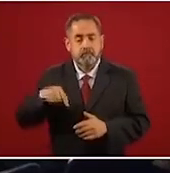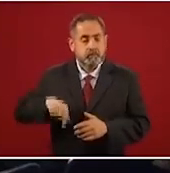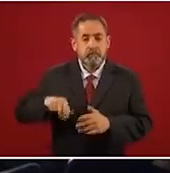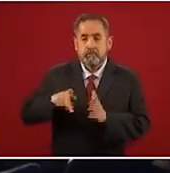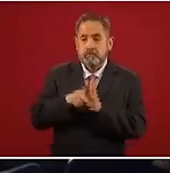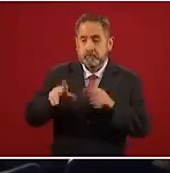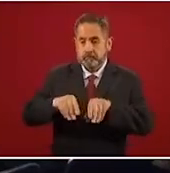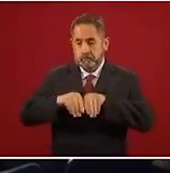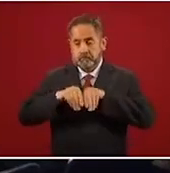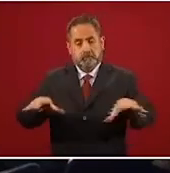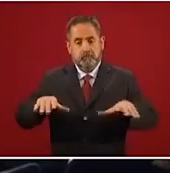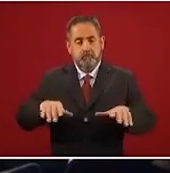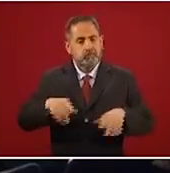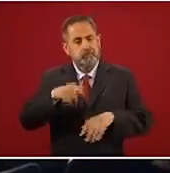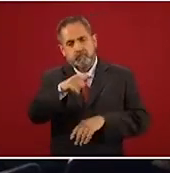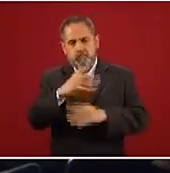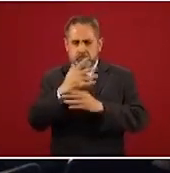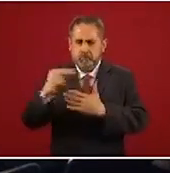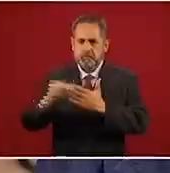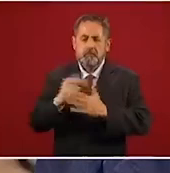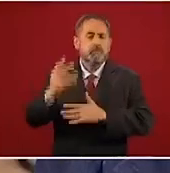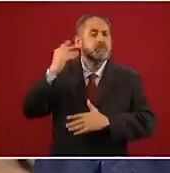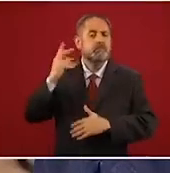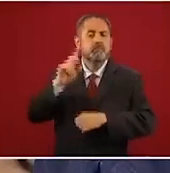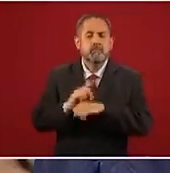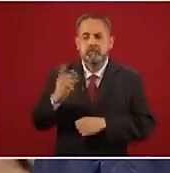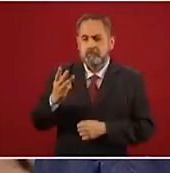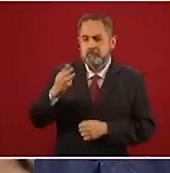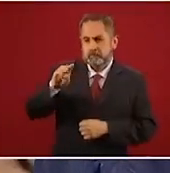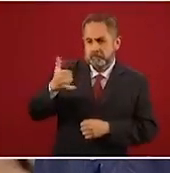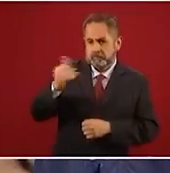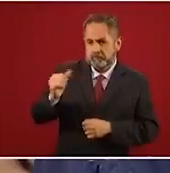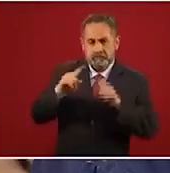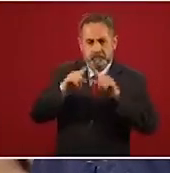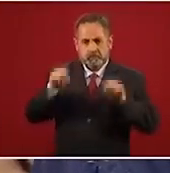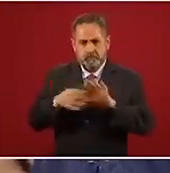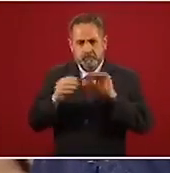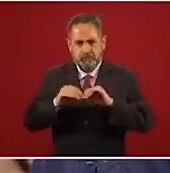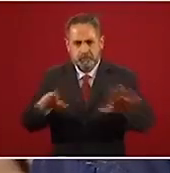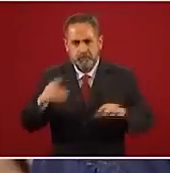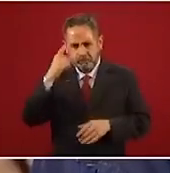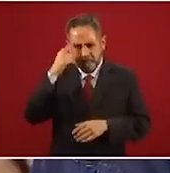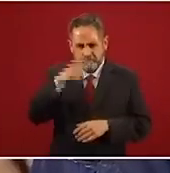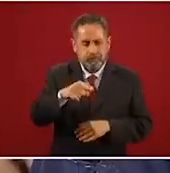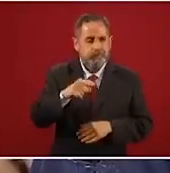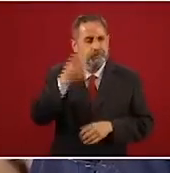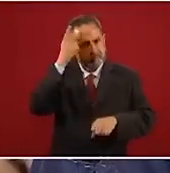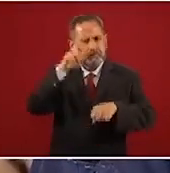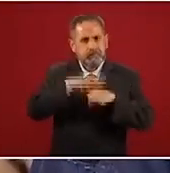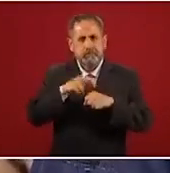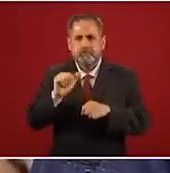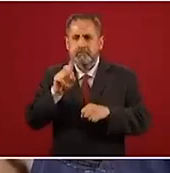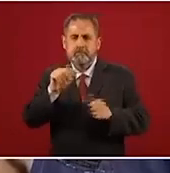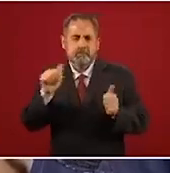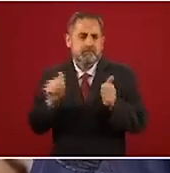Expansión Política. Usted firmó el 3 de mayo un memorándum para eliminar las direcciones generales adjuntas. Sin embargo,